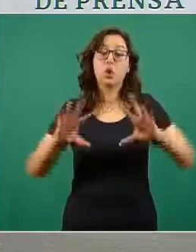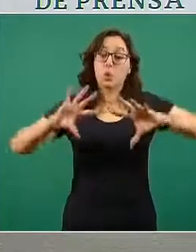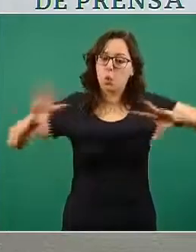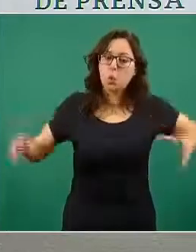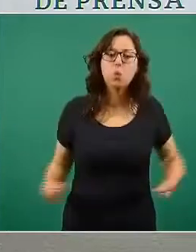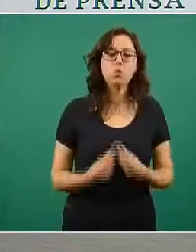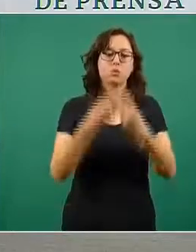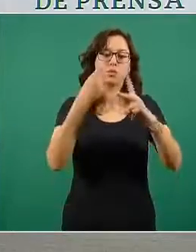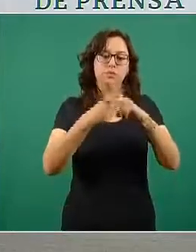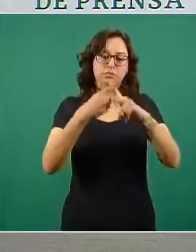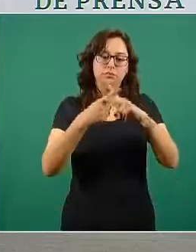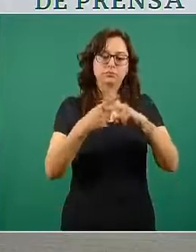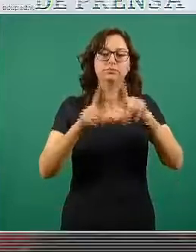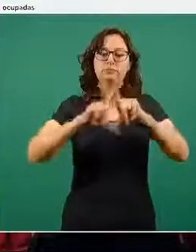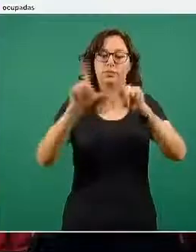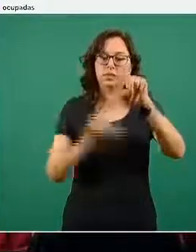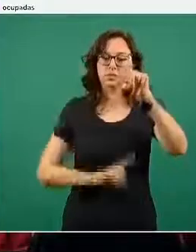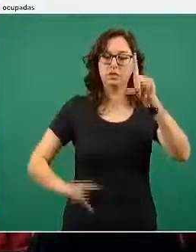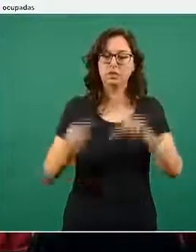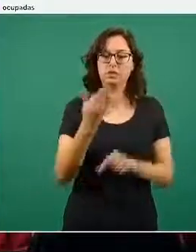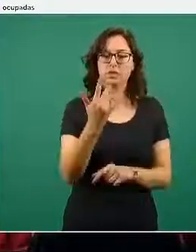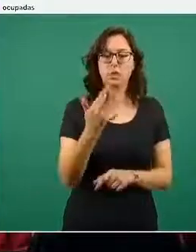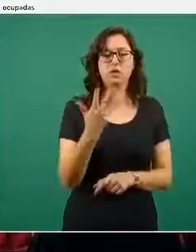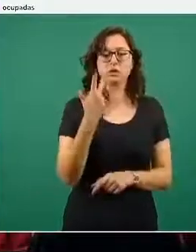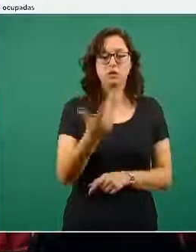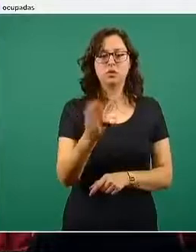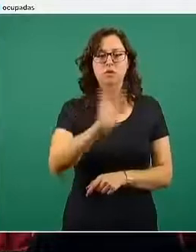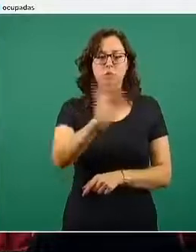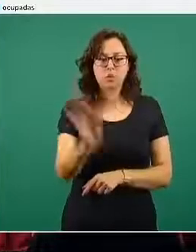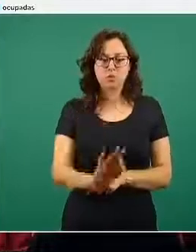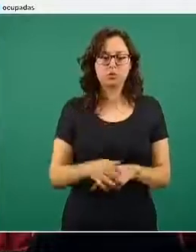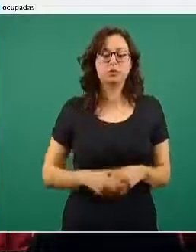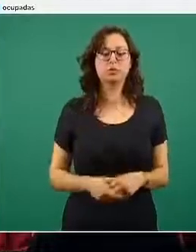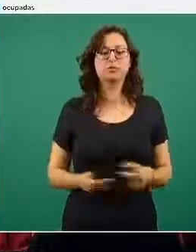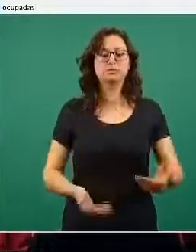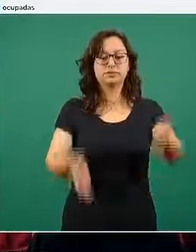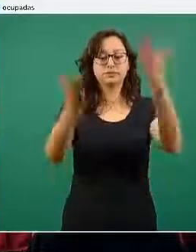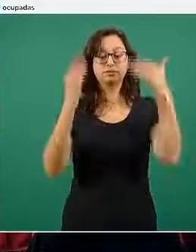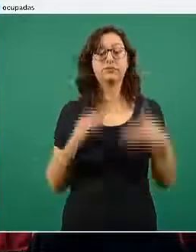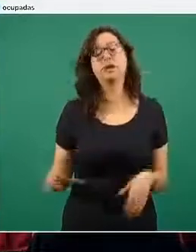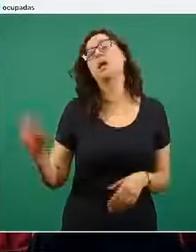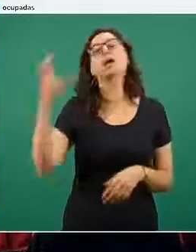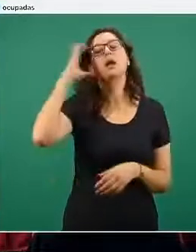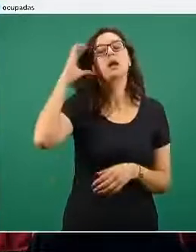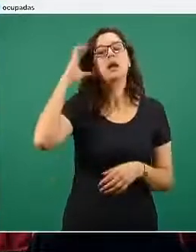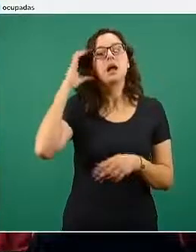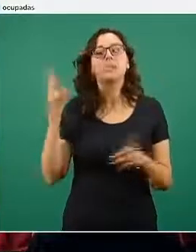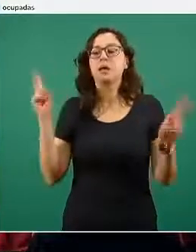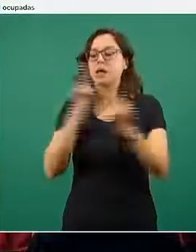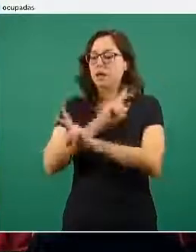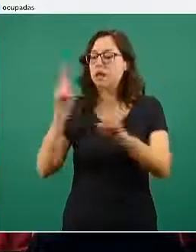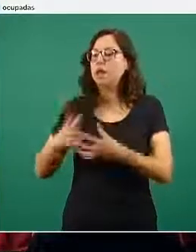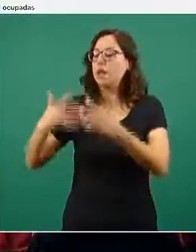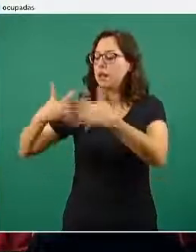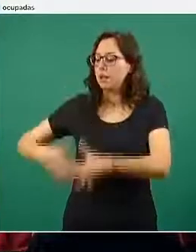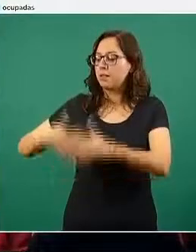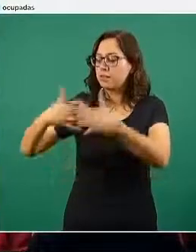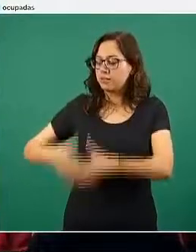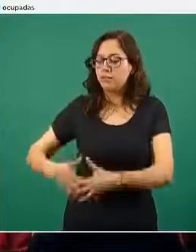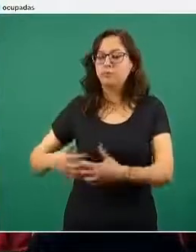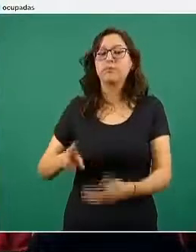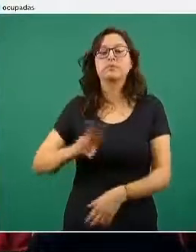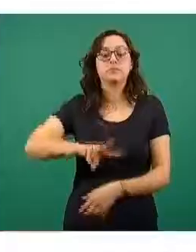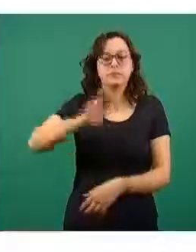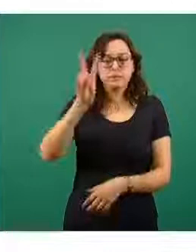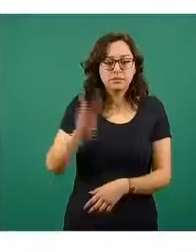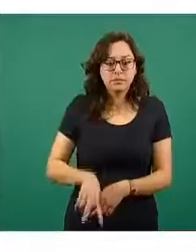conjunto, ocupación nacional 58%. Sobre las camas que cuentan con un respirador mecánico, que pueden